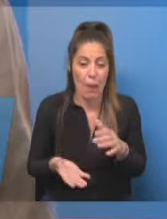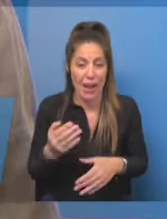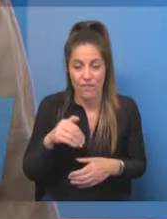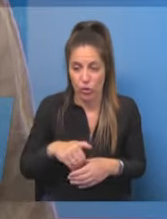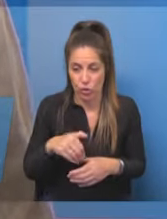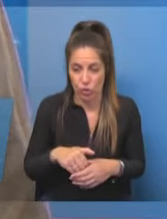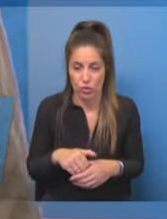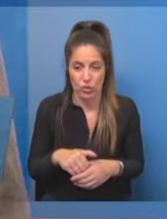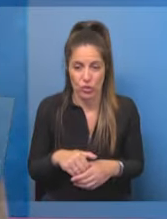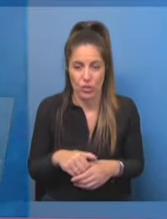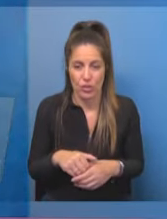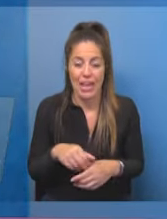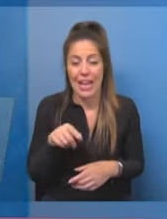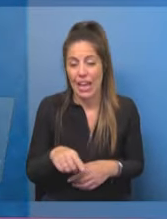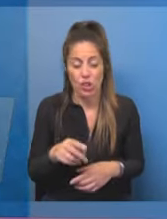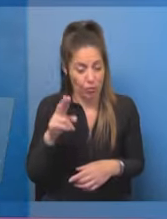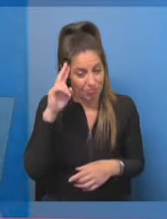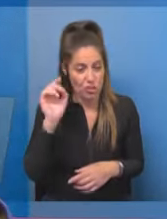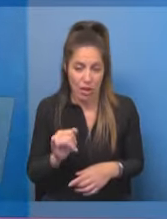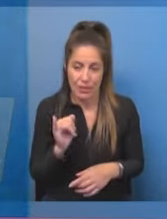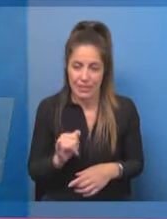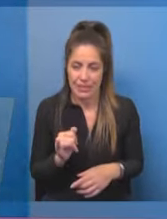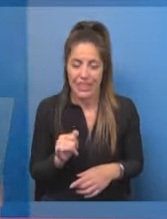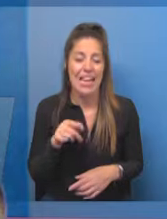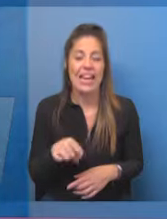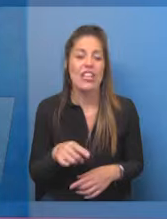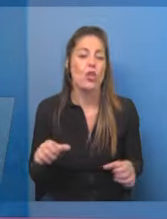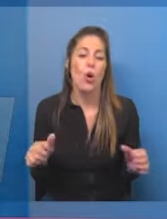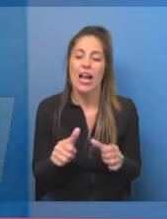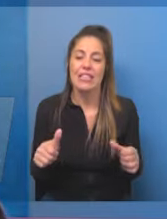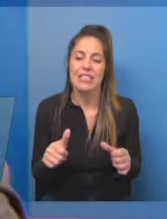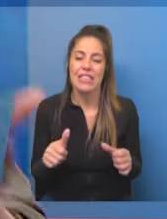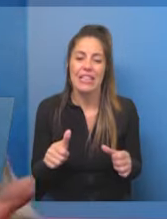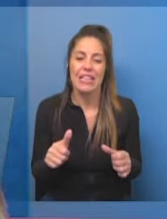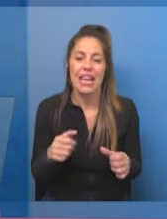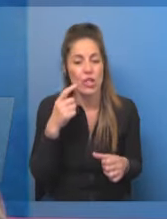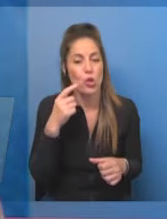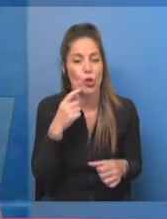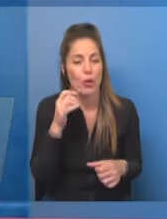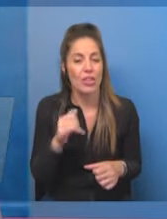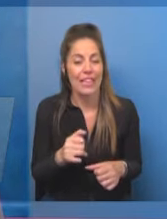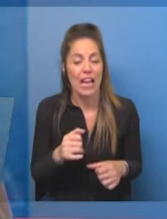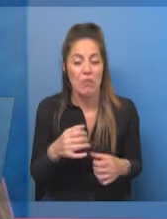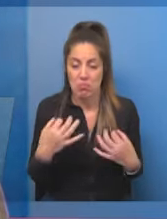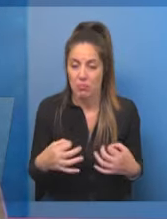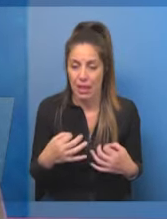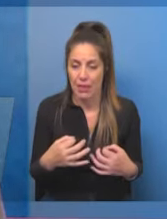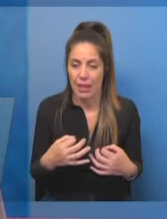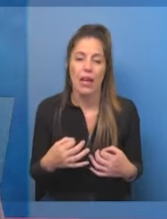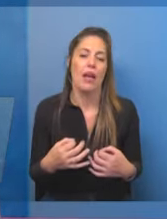hace 5 años esto es muy Y eso lleva a que esos números tengan mucho